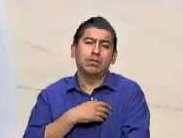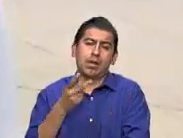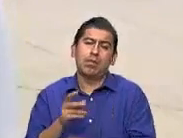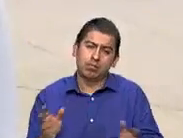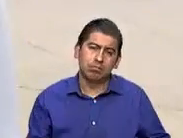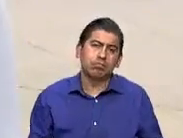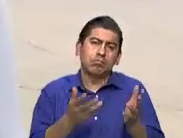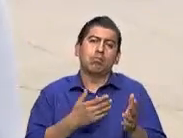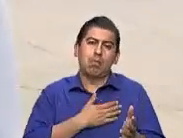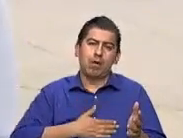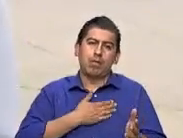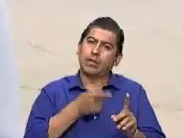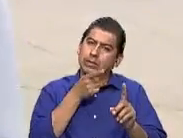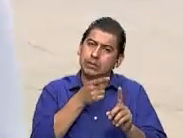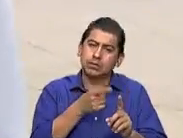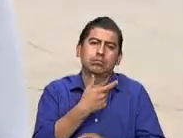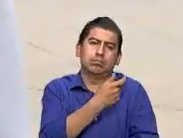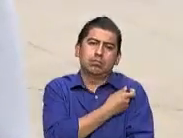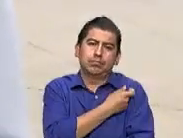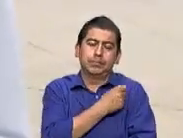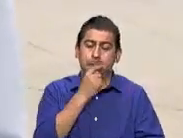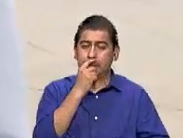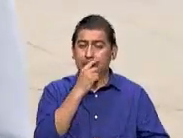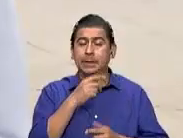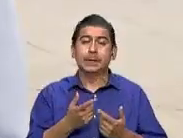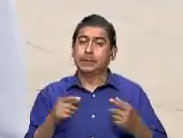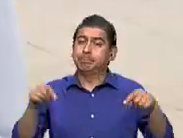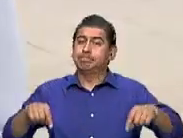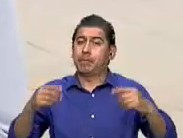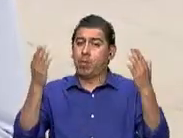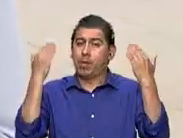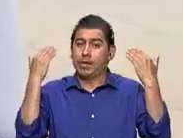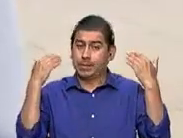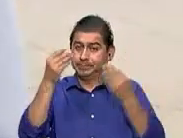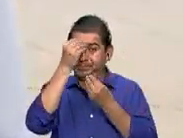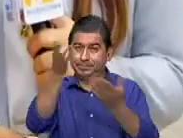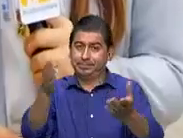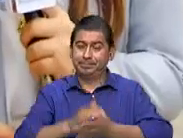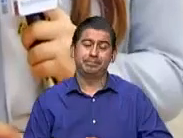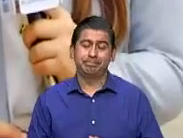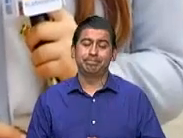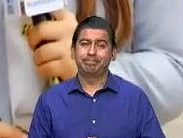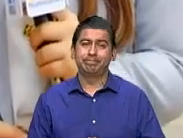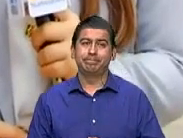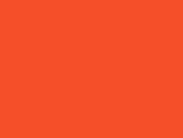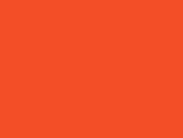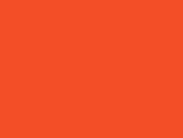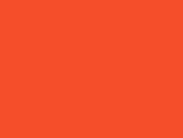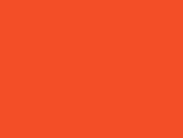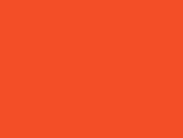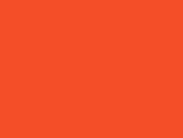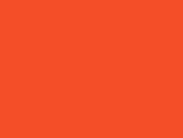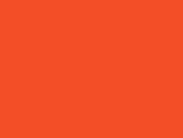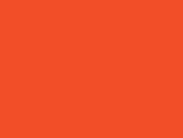la seguridad de su personal y con ello de la población en general. Es todo lo que les puedo informar desde acá. Continúan ustedes en estudios con más. Muy buenas tardes.